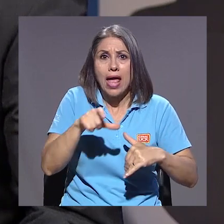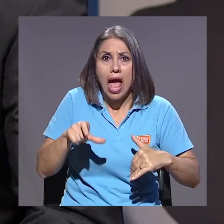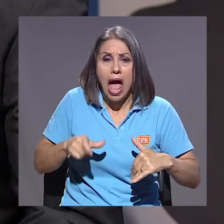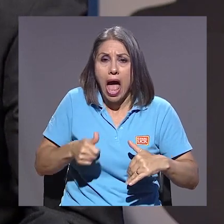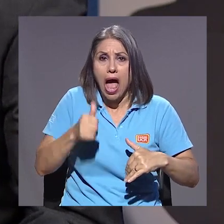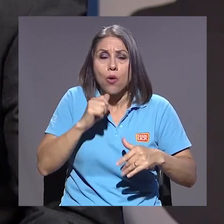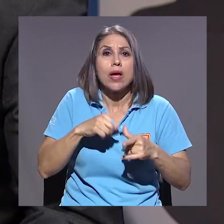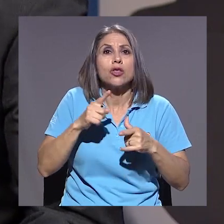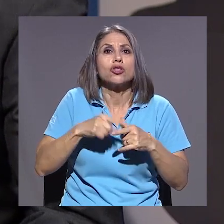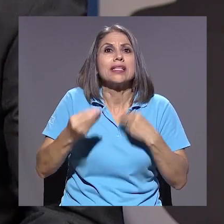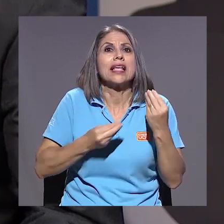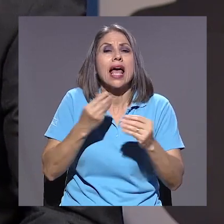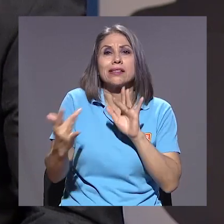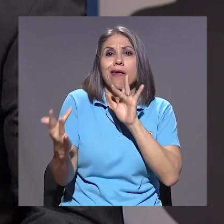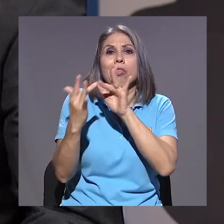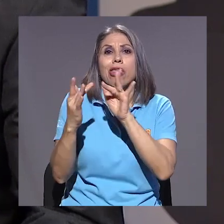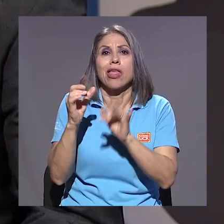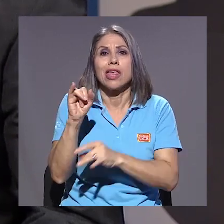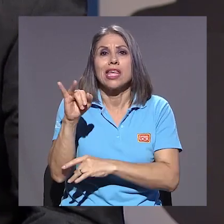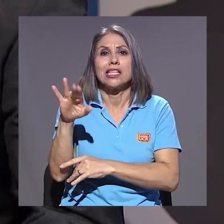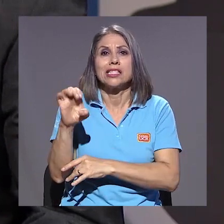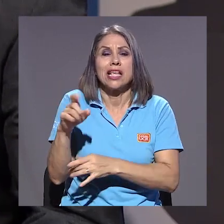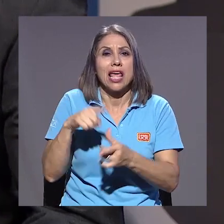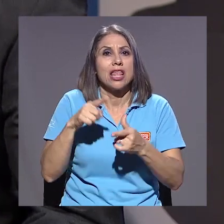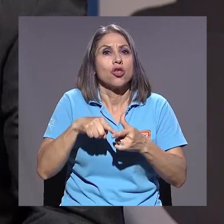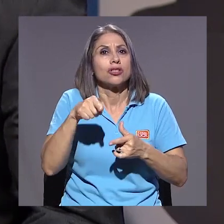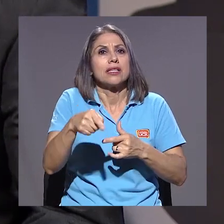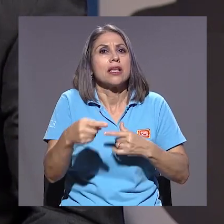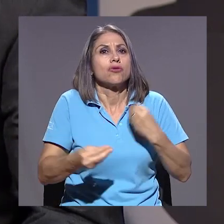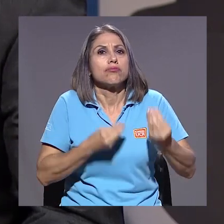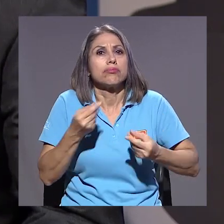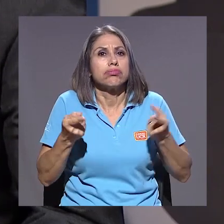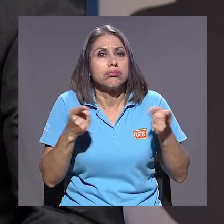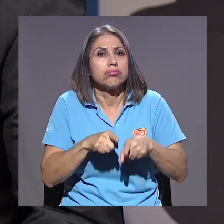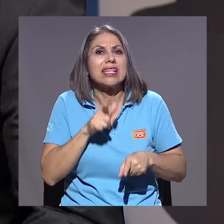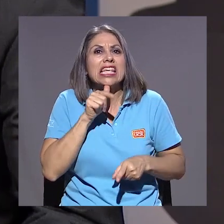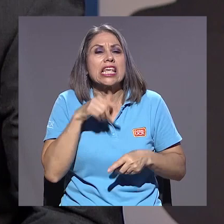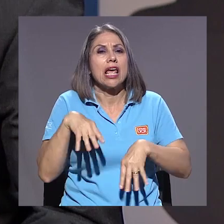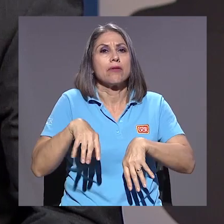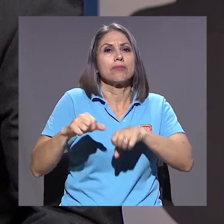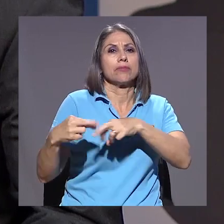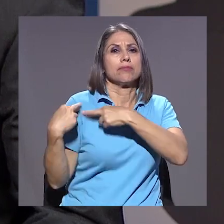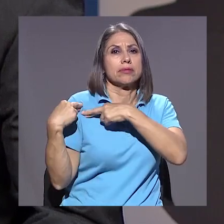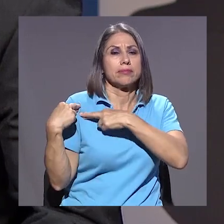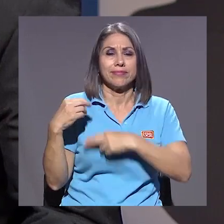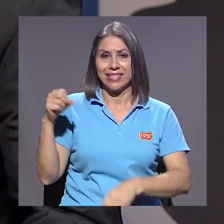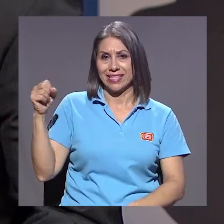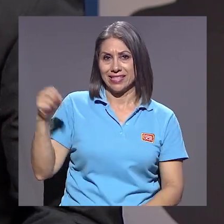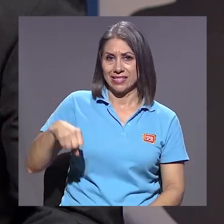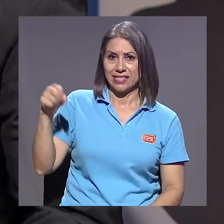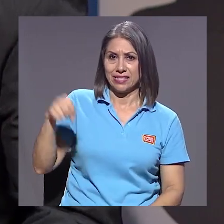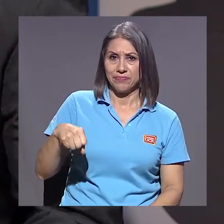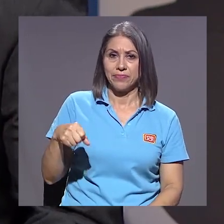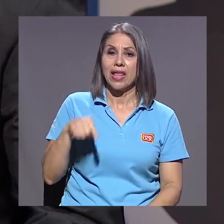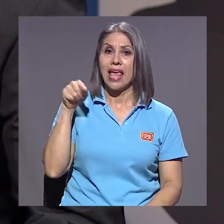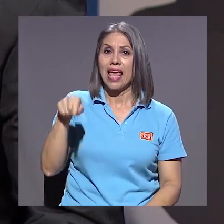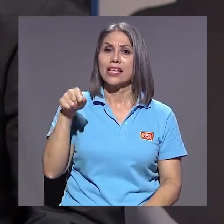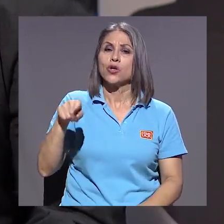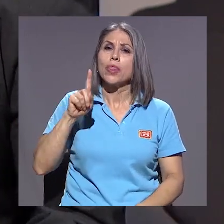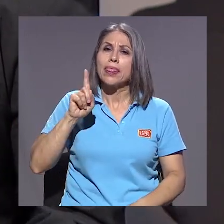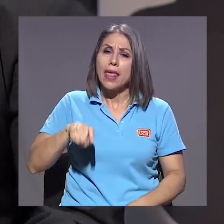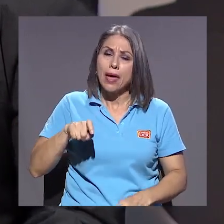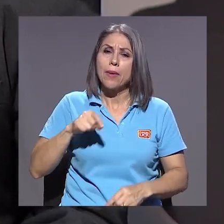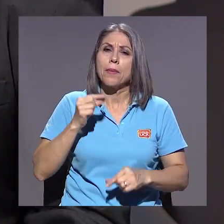estamos participando en el asunto. Sí, esa es parte de las distorsiones que hay que eliminar o ir gradualmente